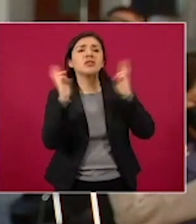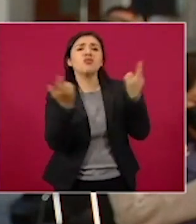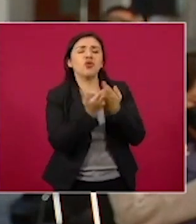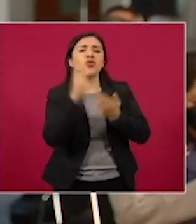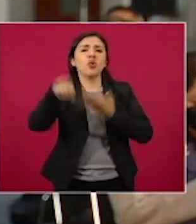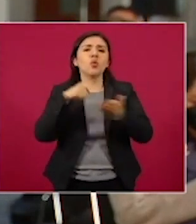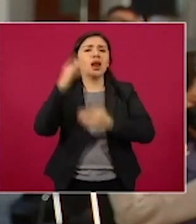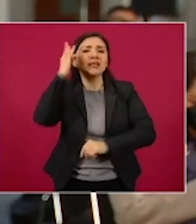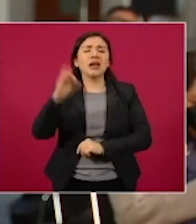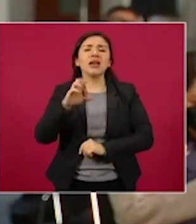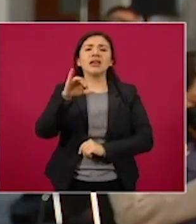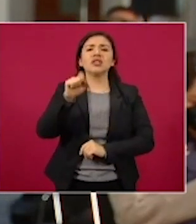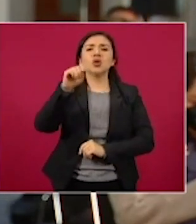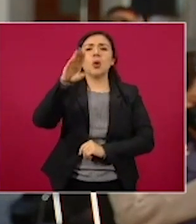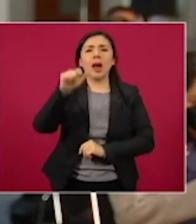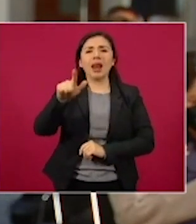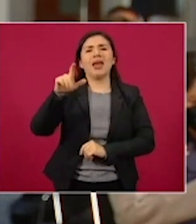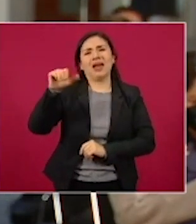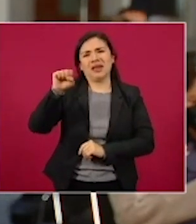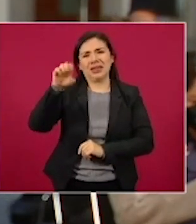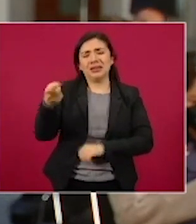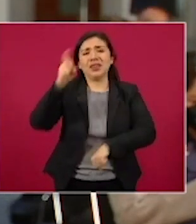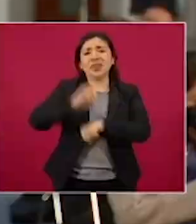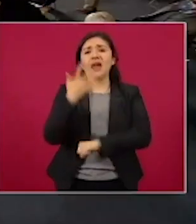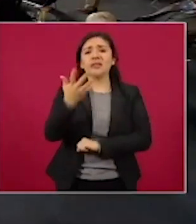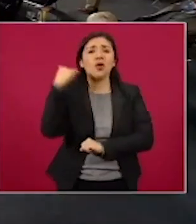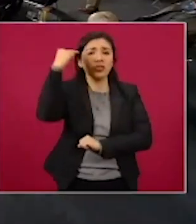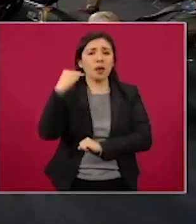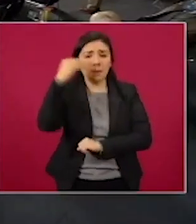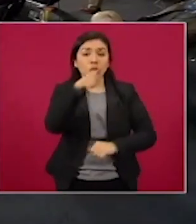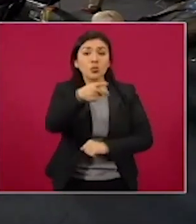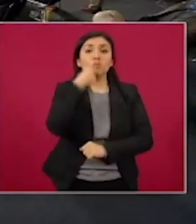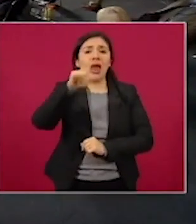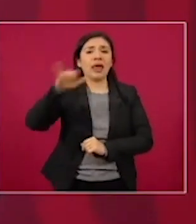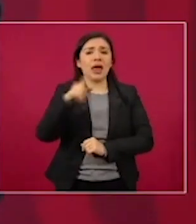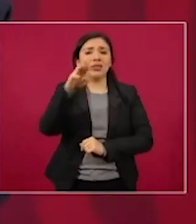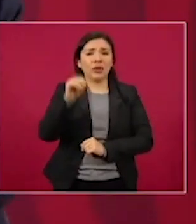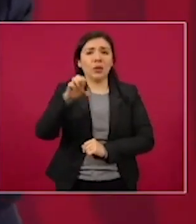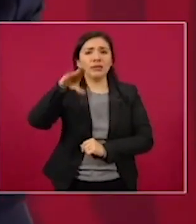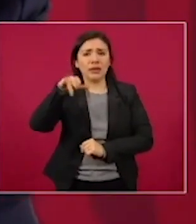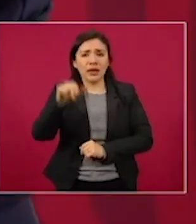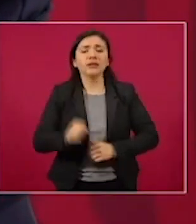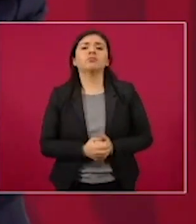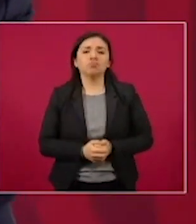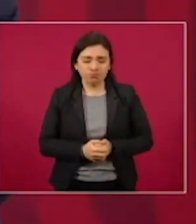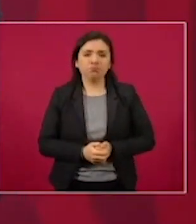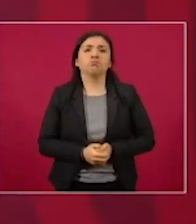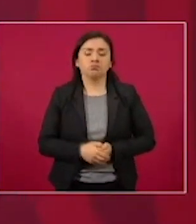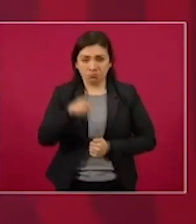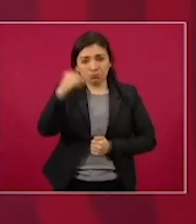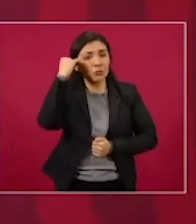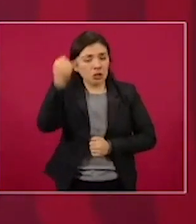san cristóbal de las casas para el 5 de marzo que usted dijo que alejandro encinas estaría presente por su parte el presidente